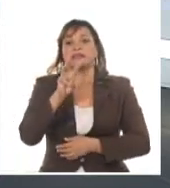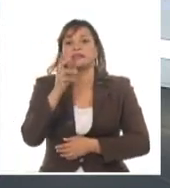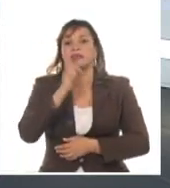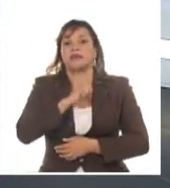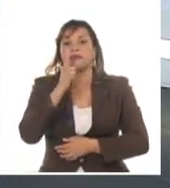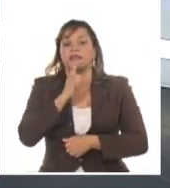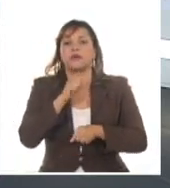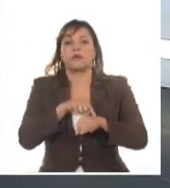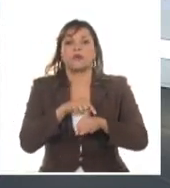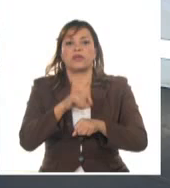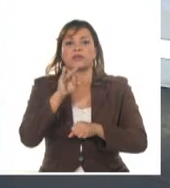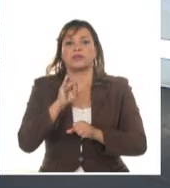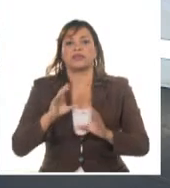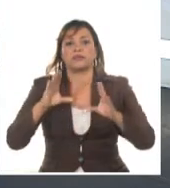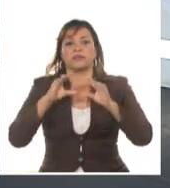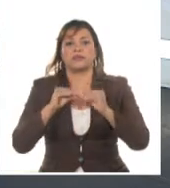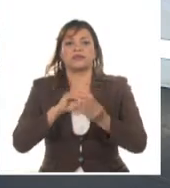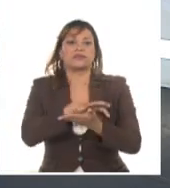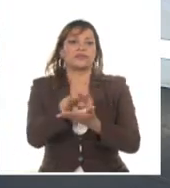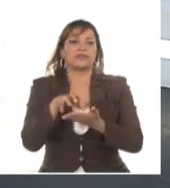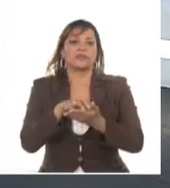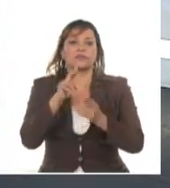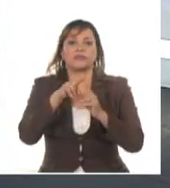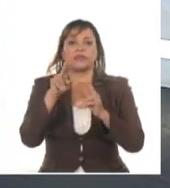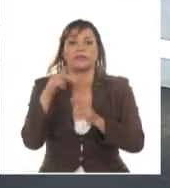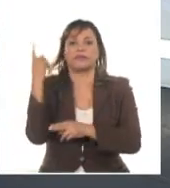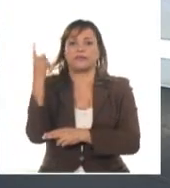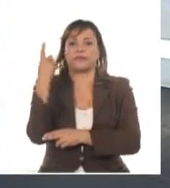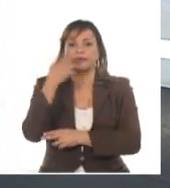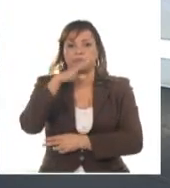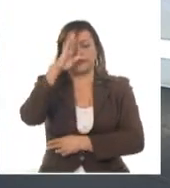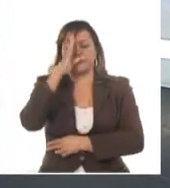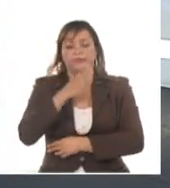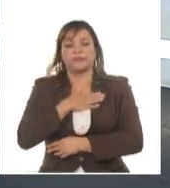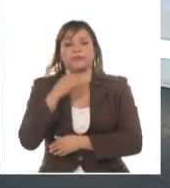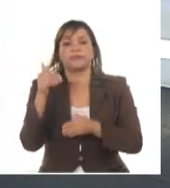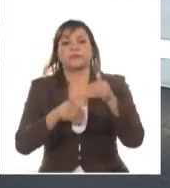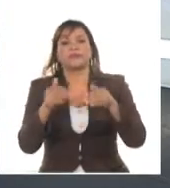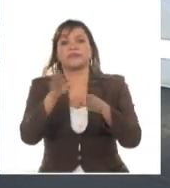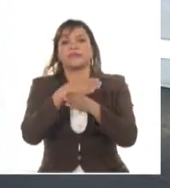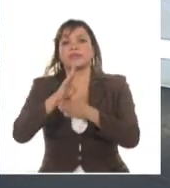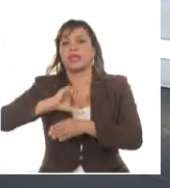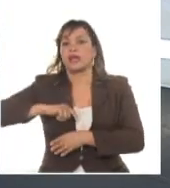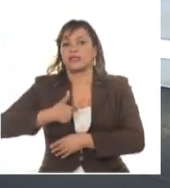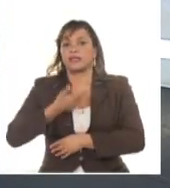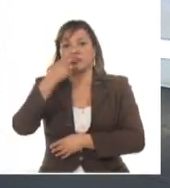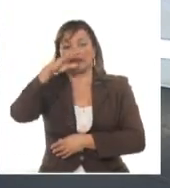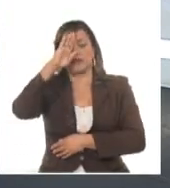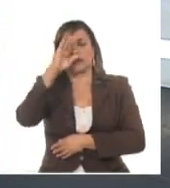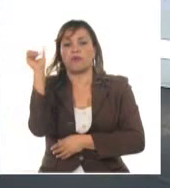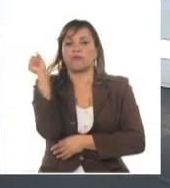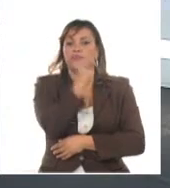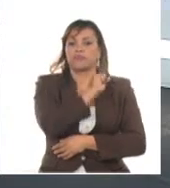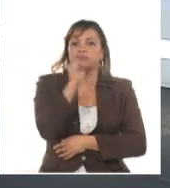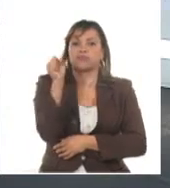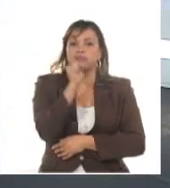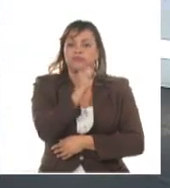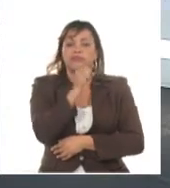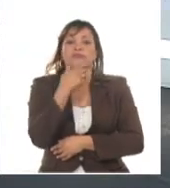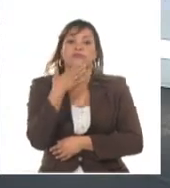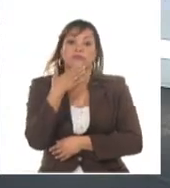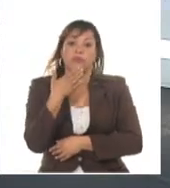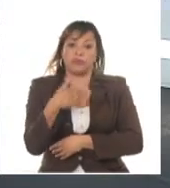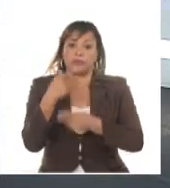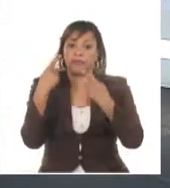en el Teatro Nacional de Cuba. Participarán destacados artistas nacionales que interpretarán sus canciones más exitosas.